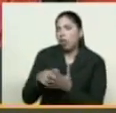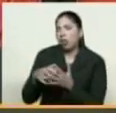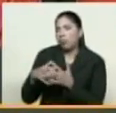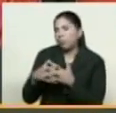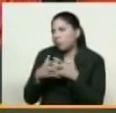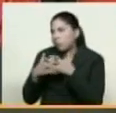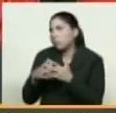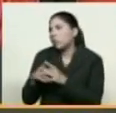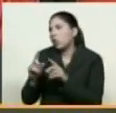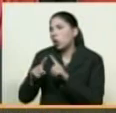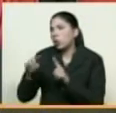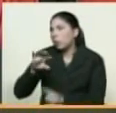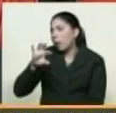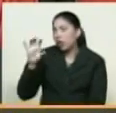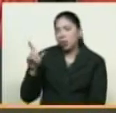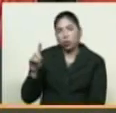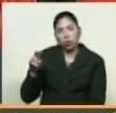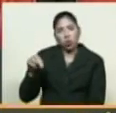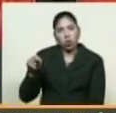ni nunca.